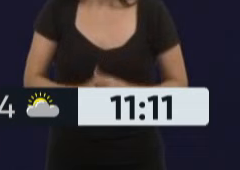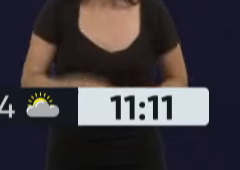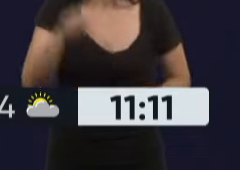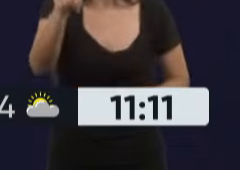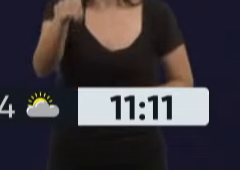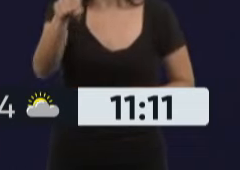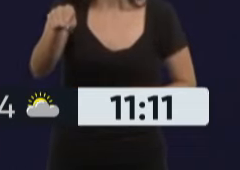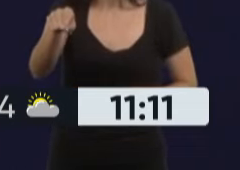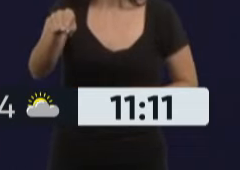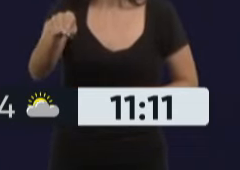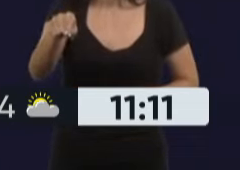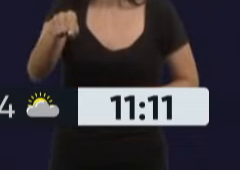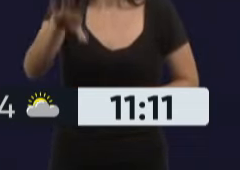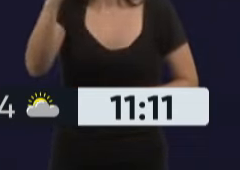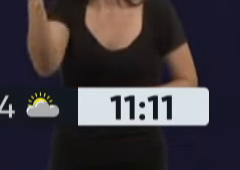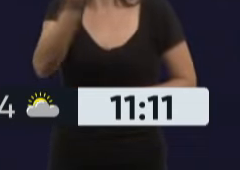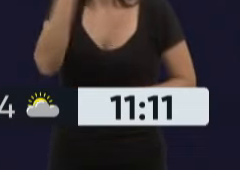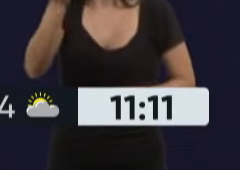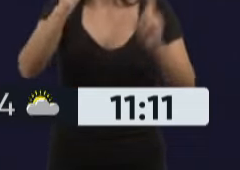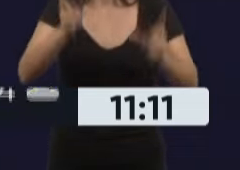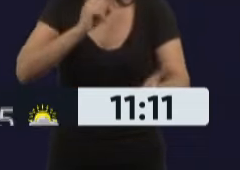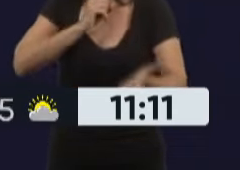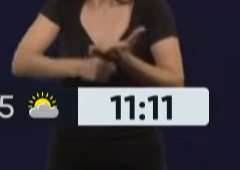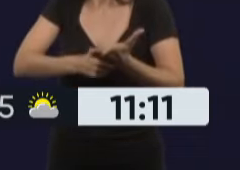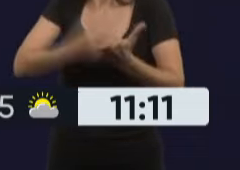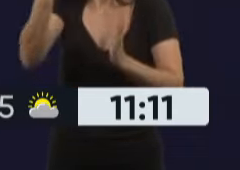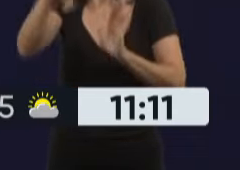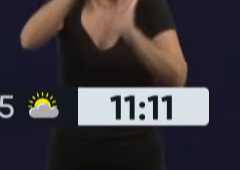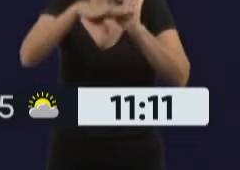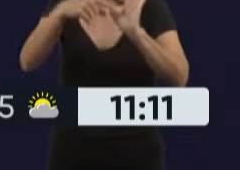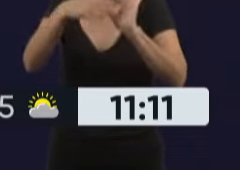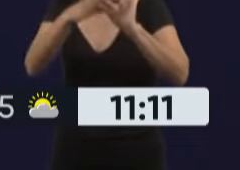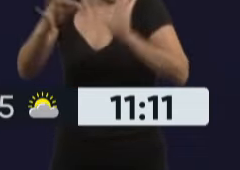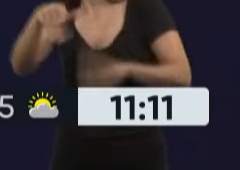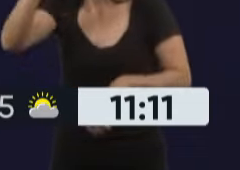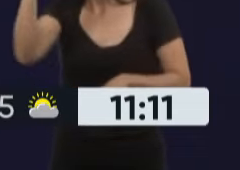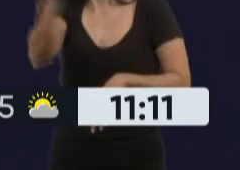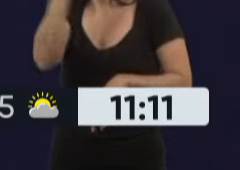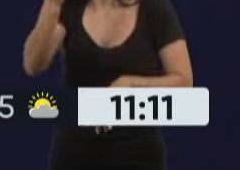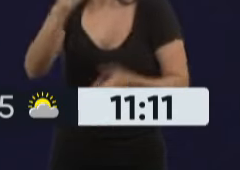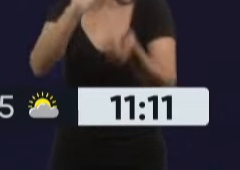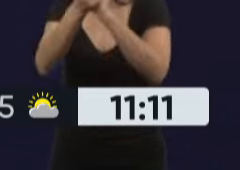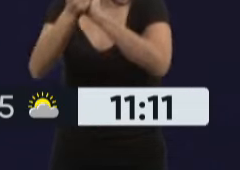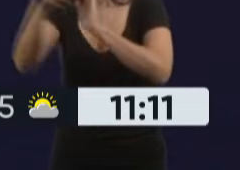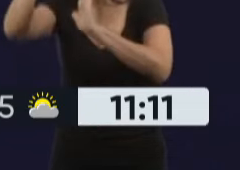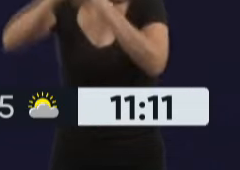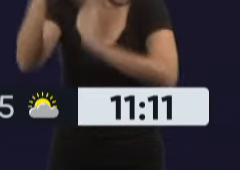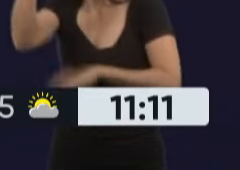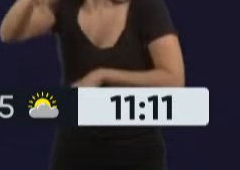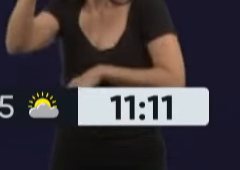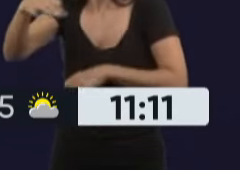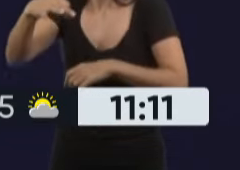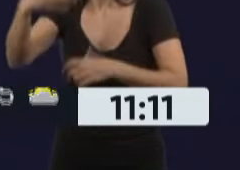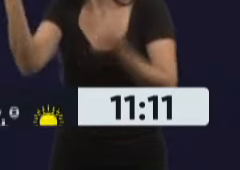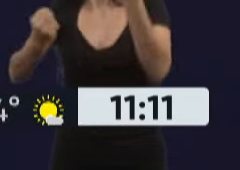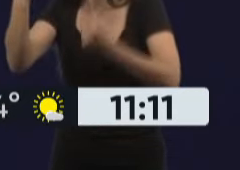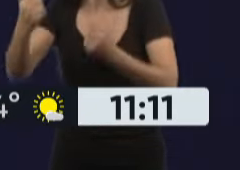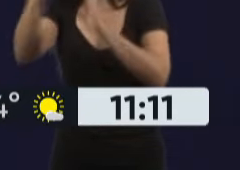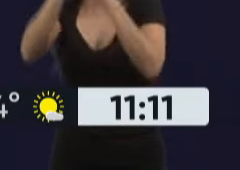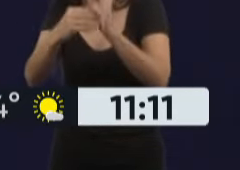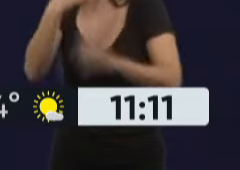es tal vez lo más importante del decreto se modificó el registro único del transporte automotor